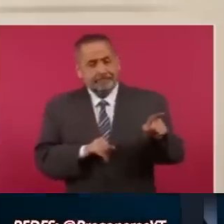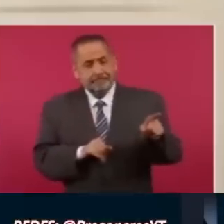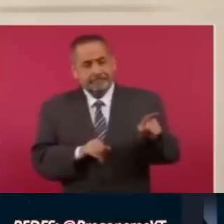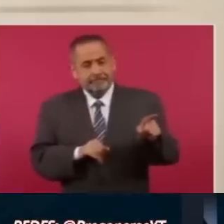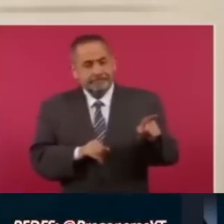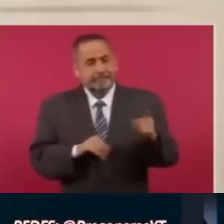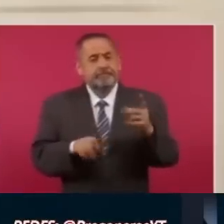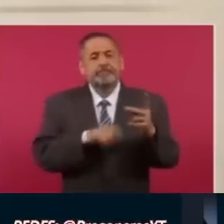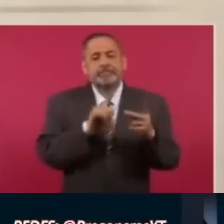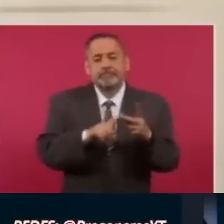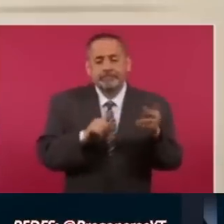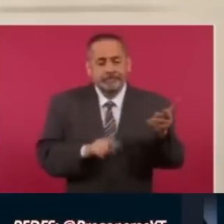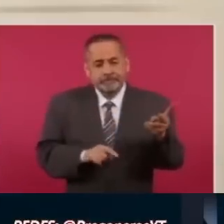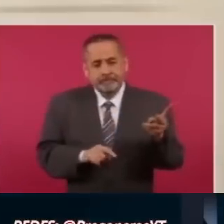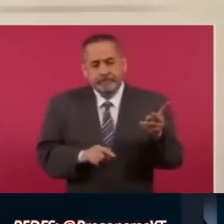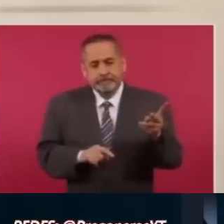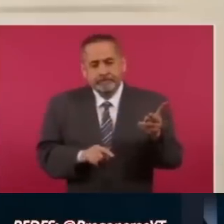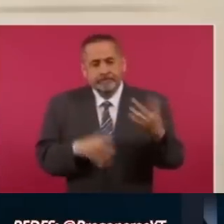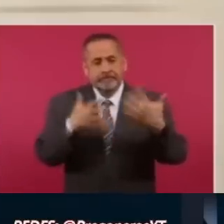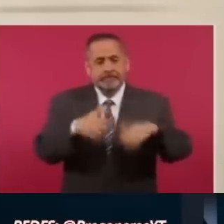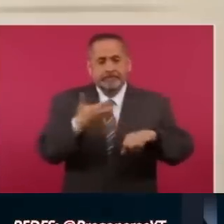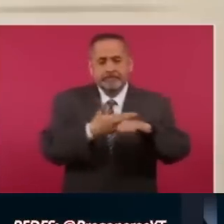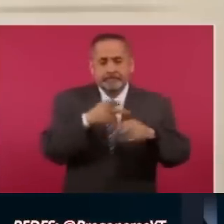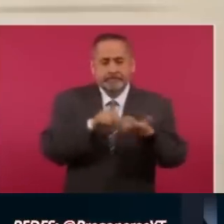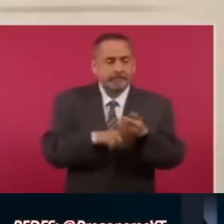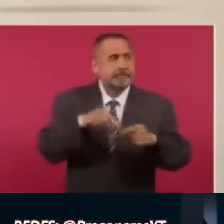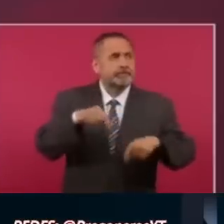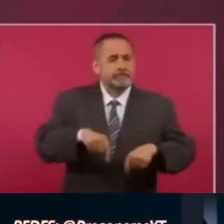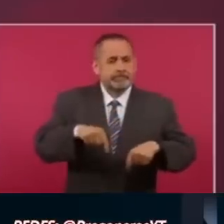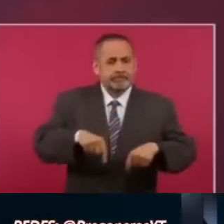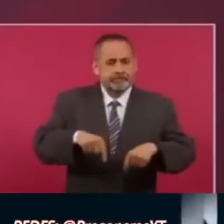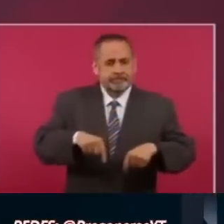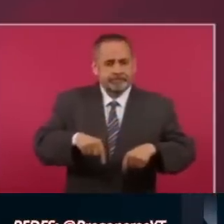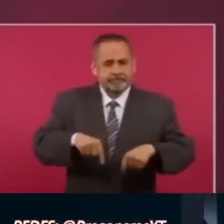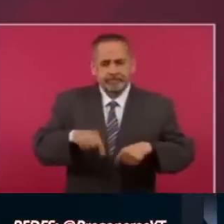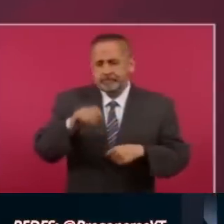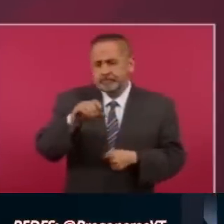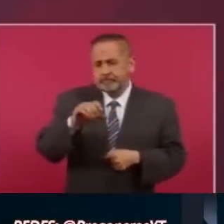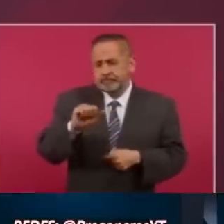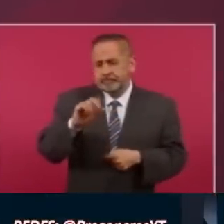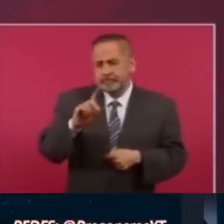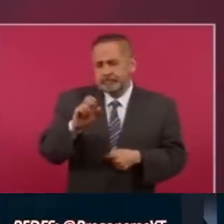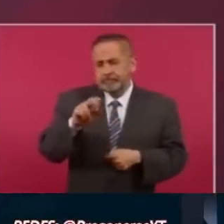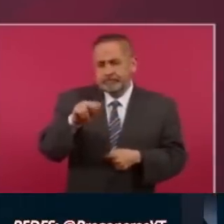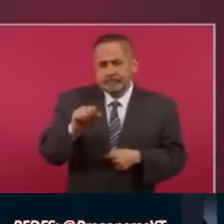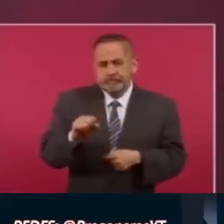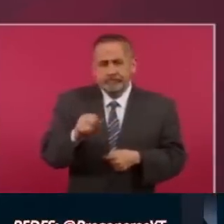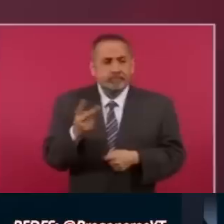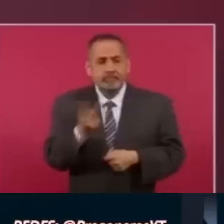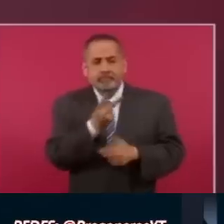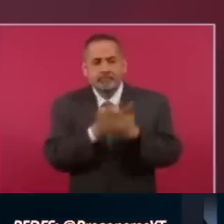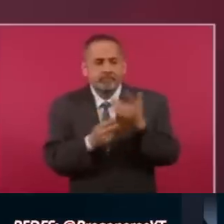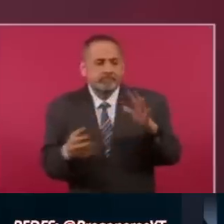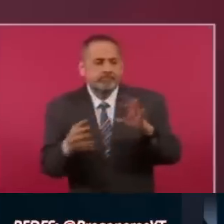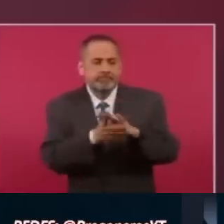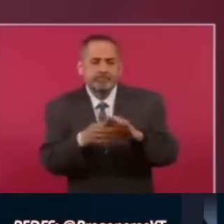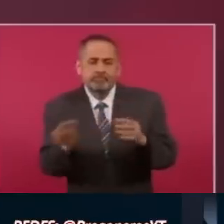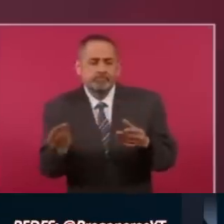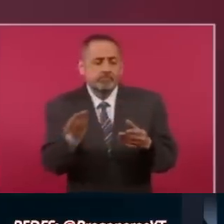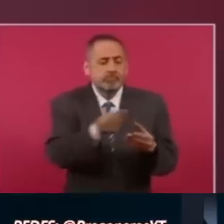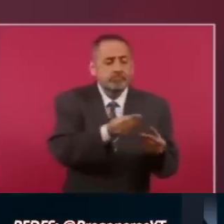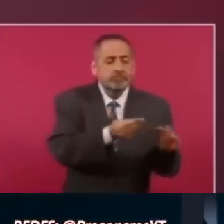y la empresa más importante que operó Cárdenas Palomino tuvieron relación